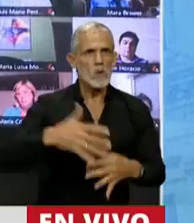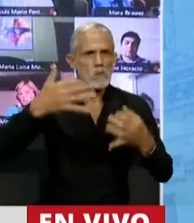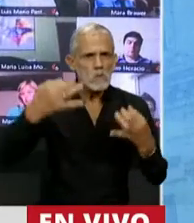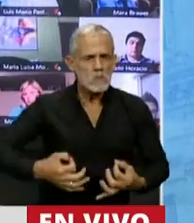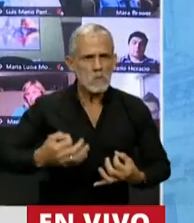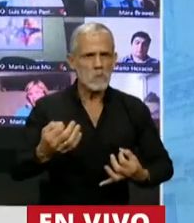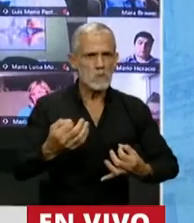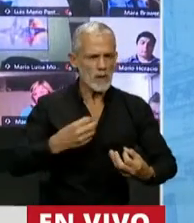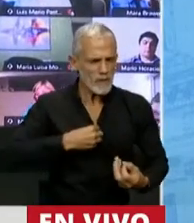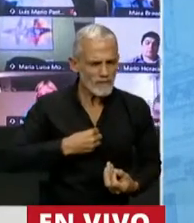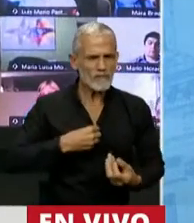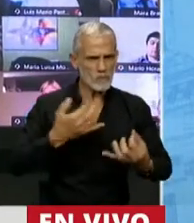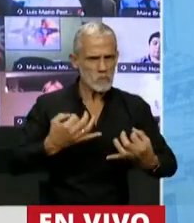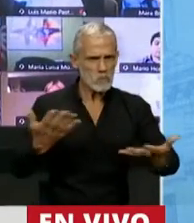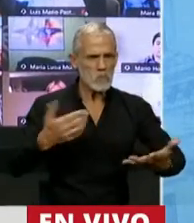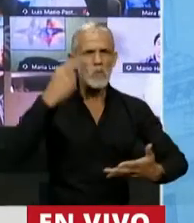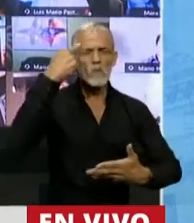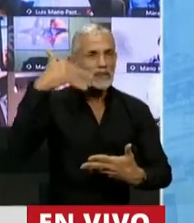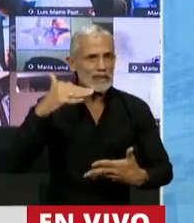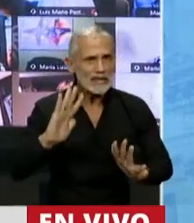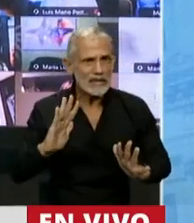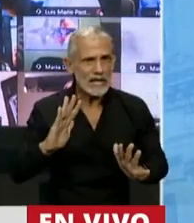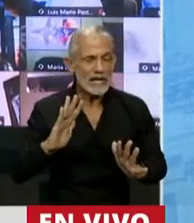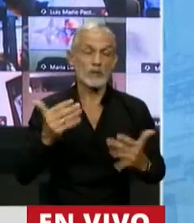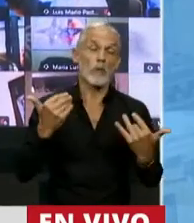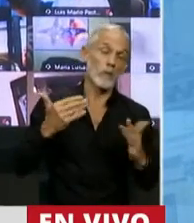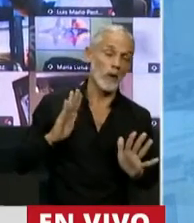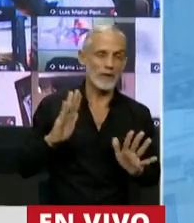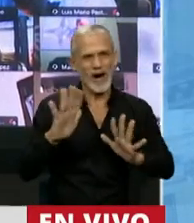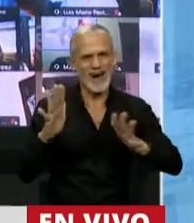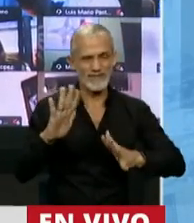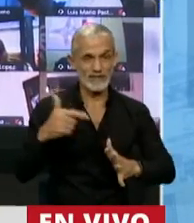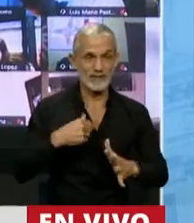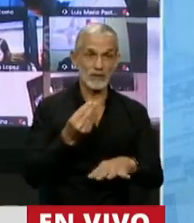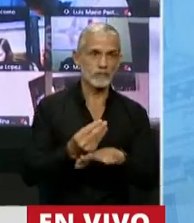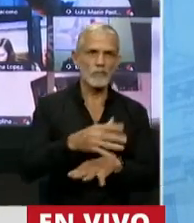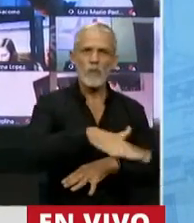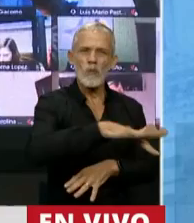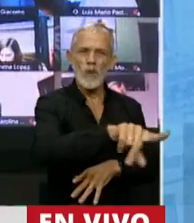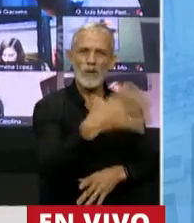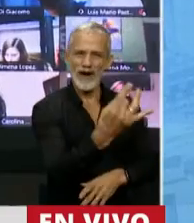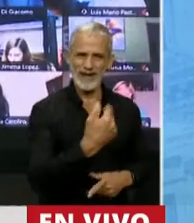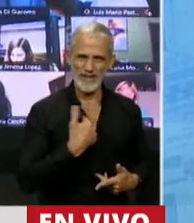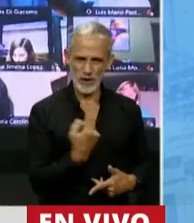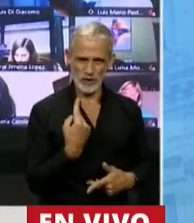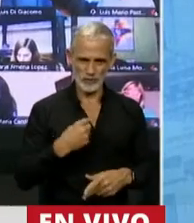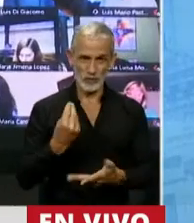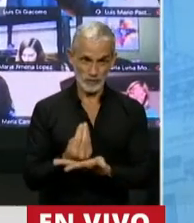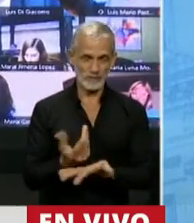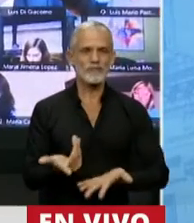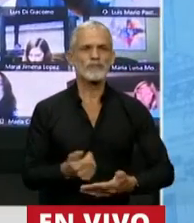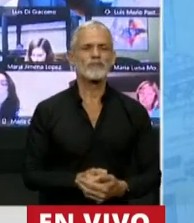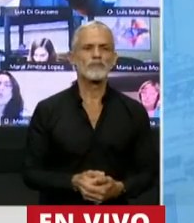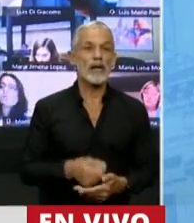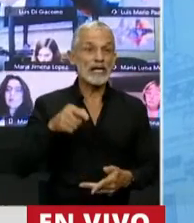de buena fe e inteligentemente cuando podemos a nuestros representados en este